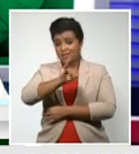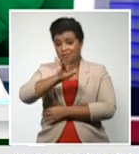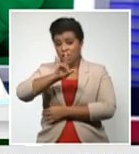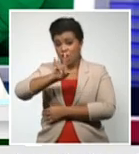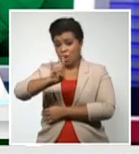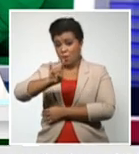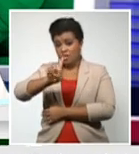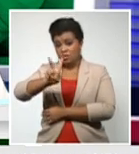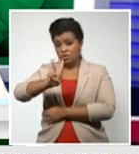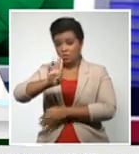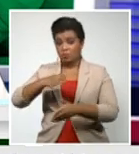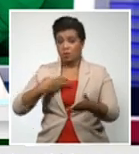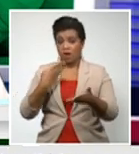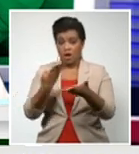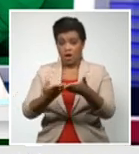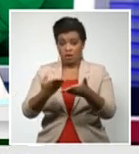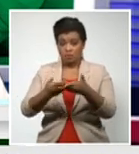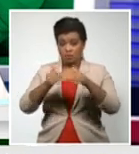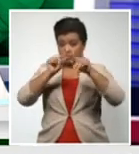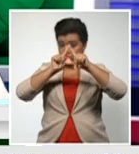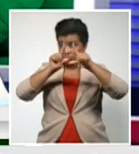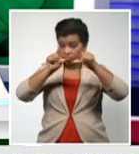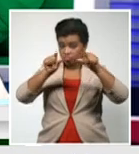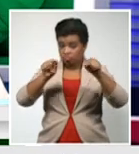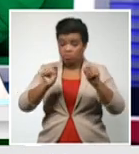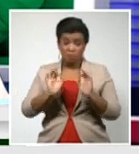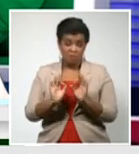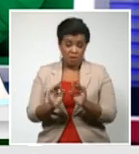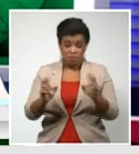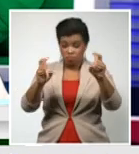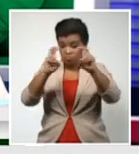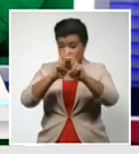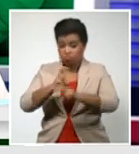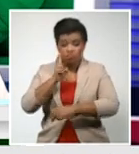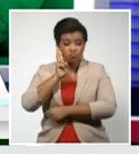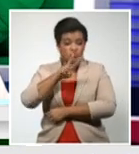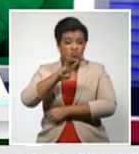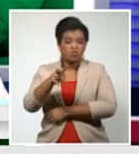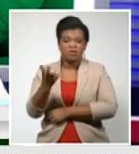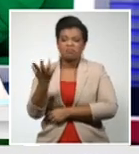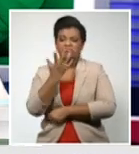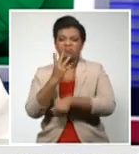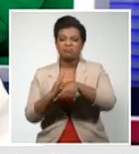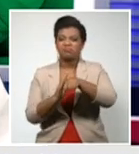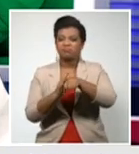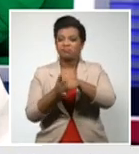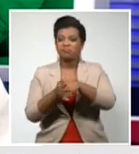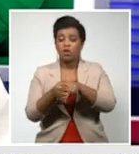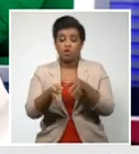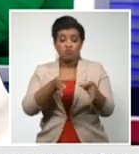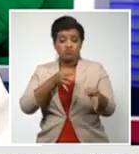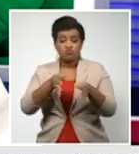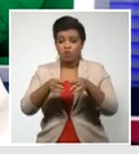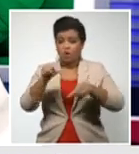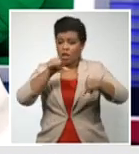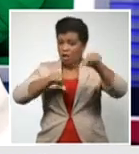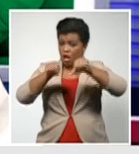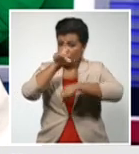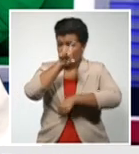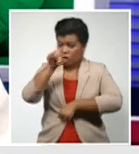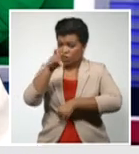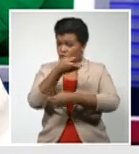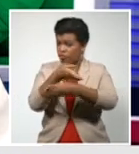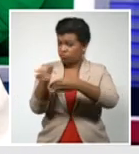18.792 muestras para el diagnóstico de COVID, funcionando ya los laboratorios de